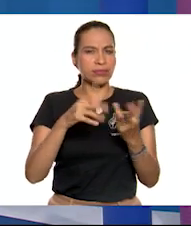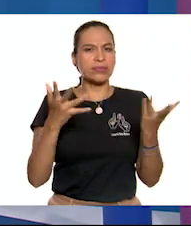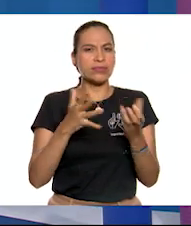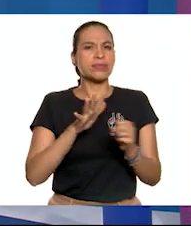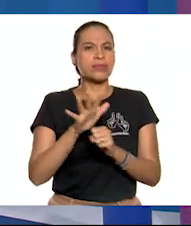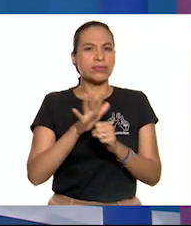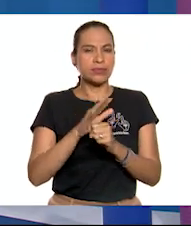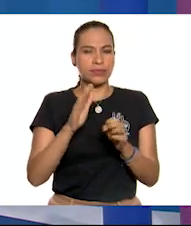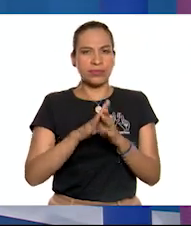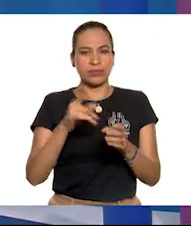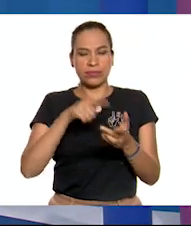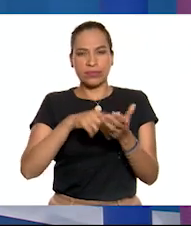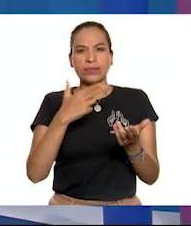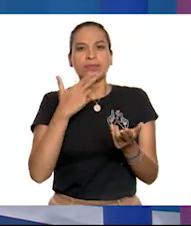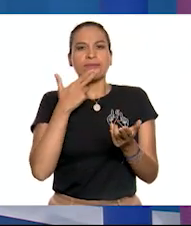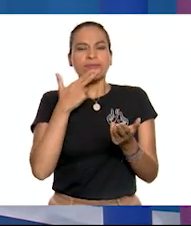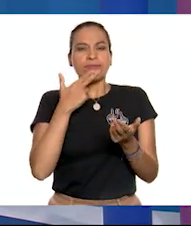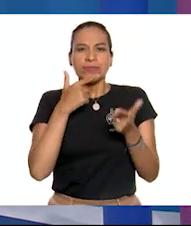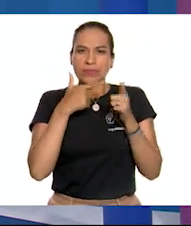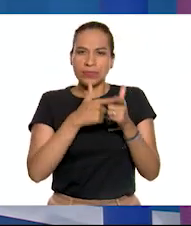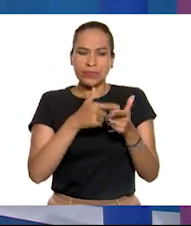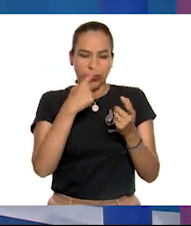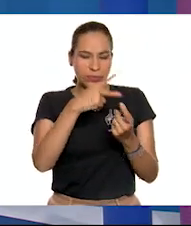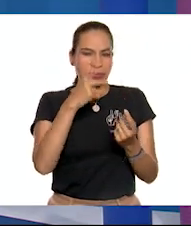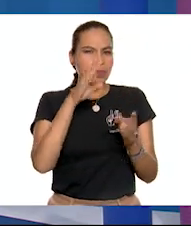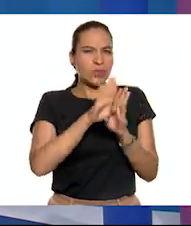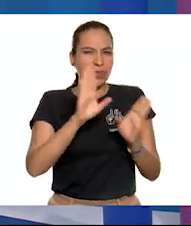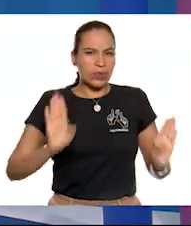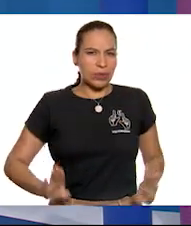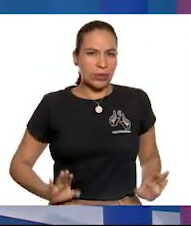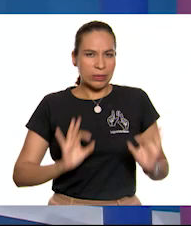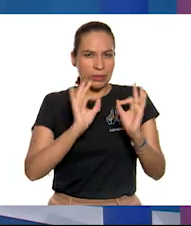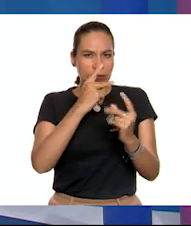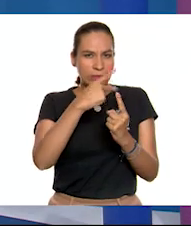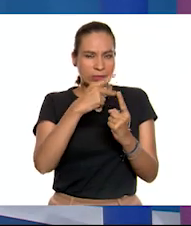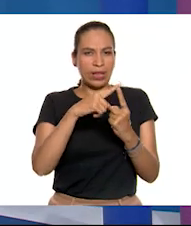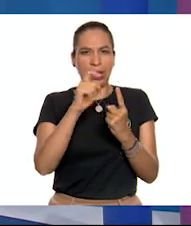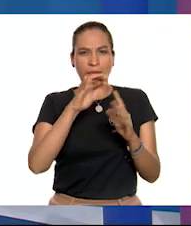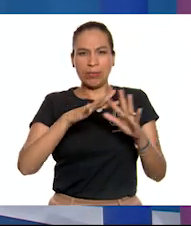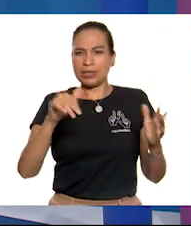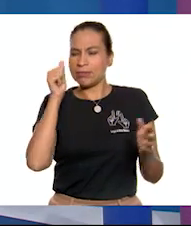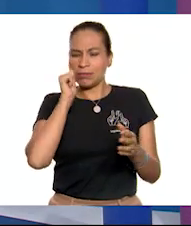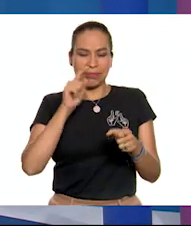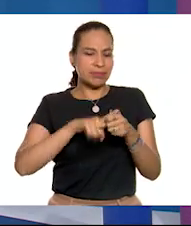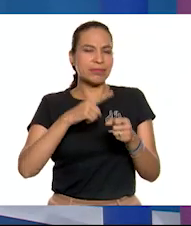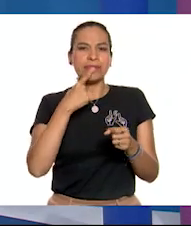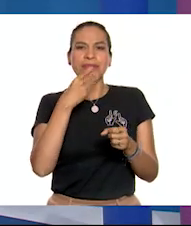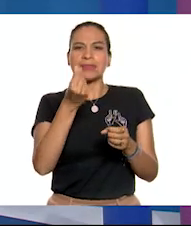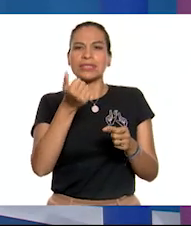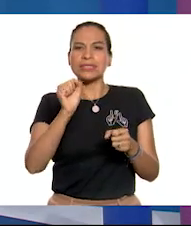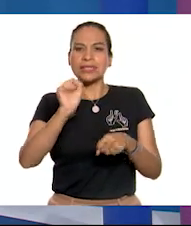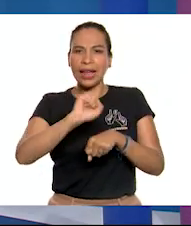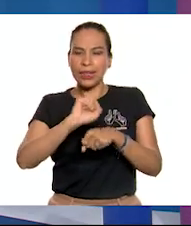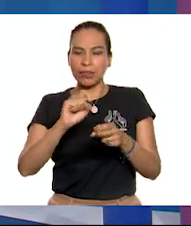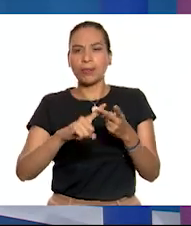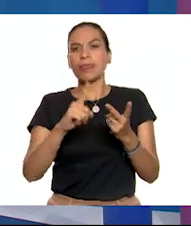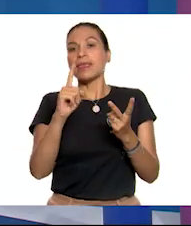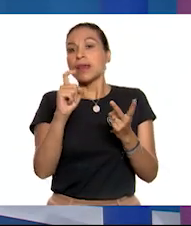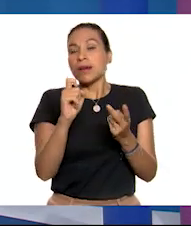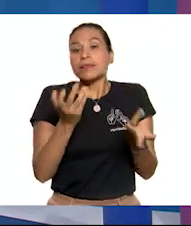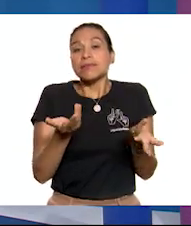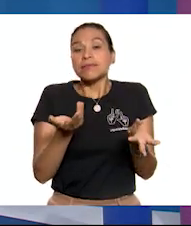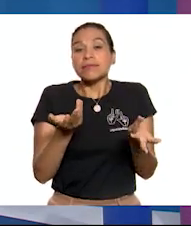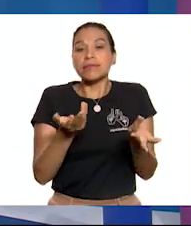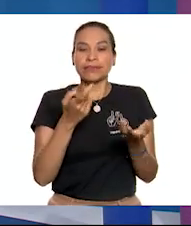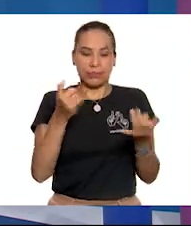forman conservan sus propiedades. Por ejemplo, el agua del mar siempre será salada. Y el agua, aunque